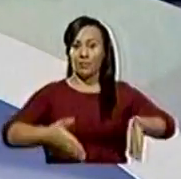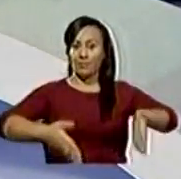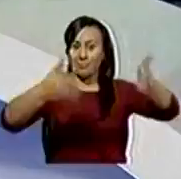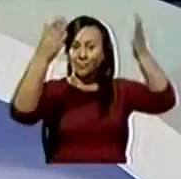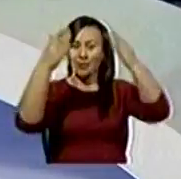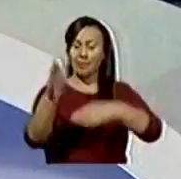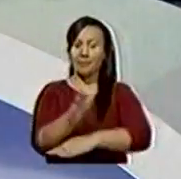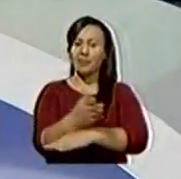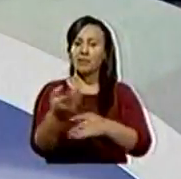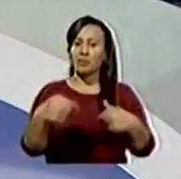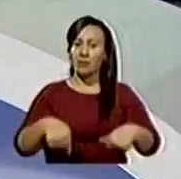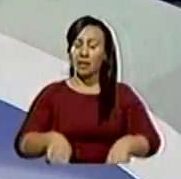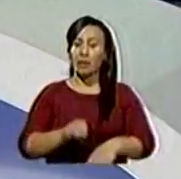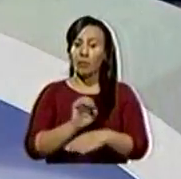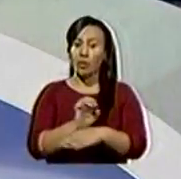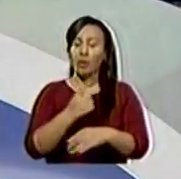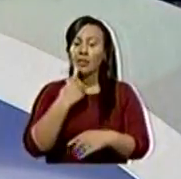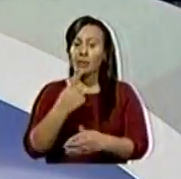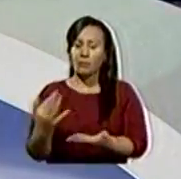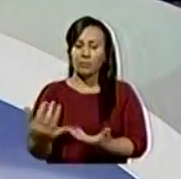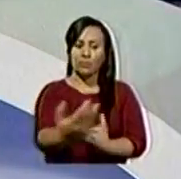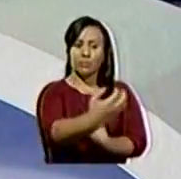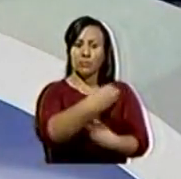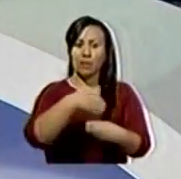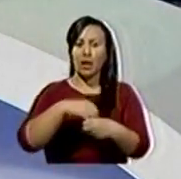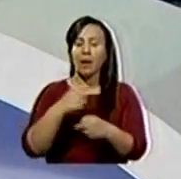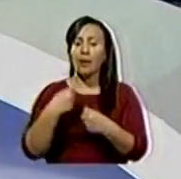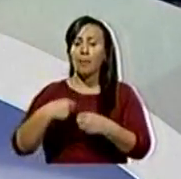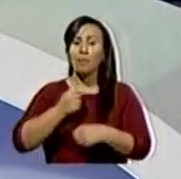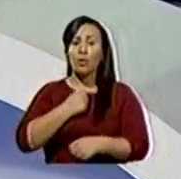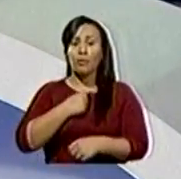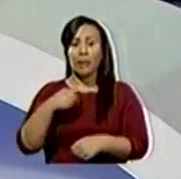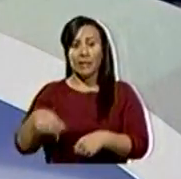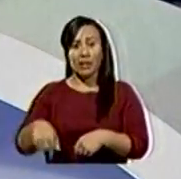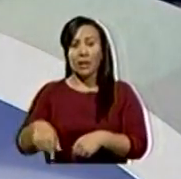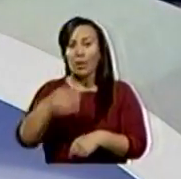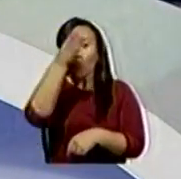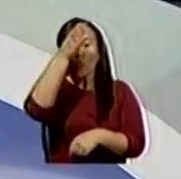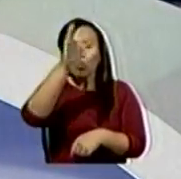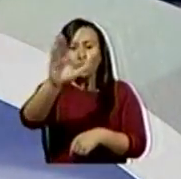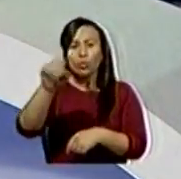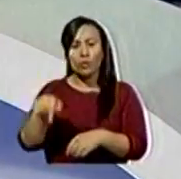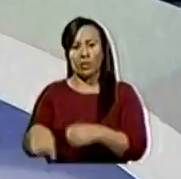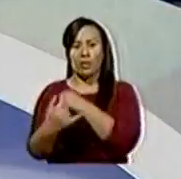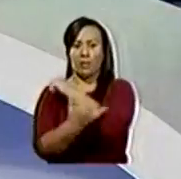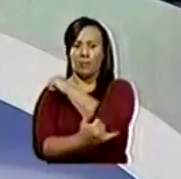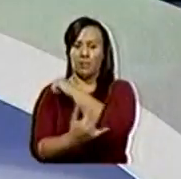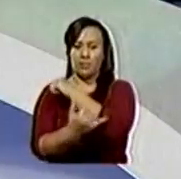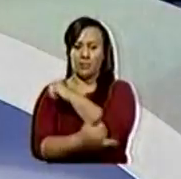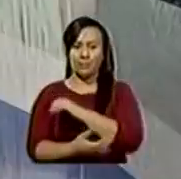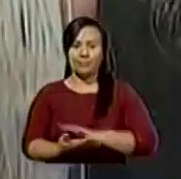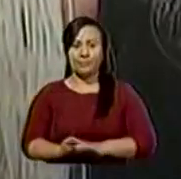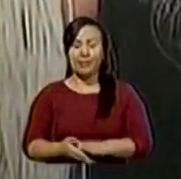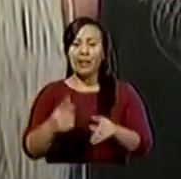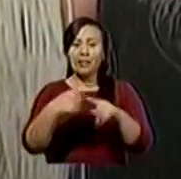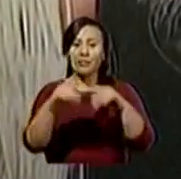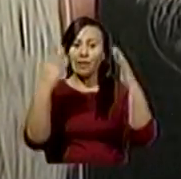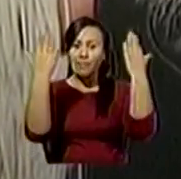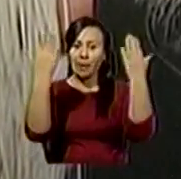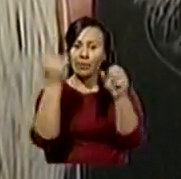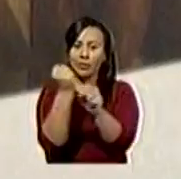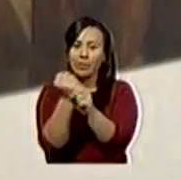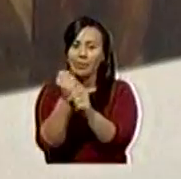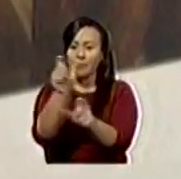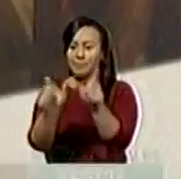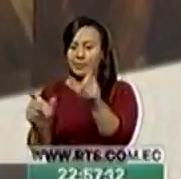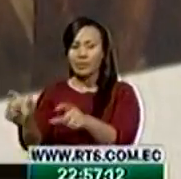Carondelet. Esta muestra recoge las técnicas tradicionales de diferentes culturas del país. La destreza de las manos de los